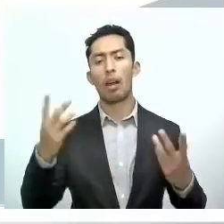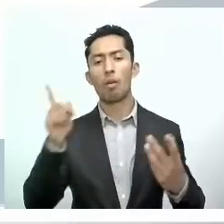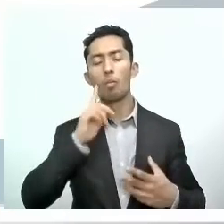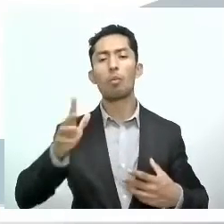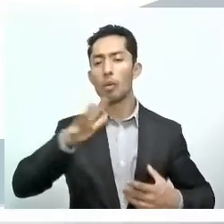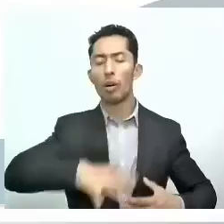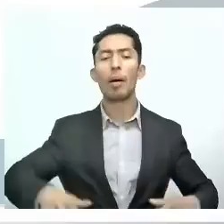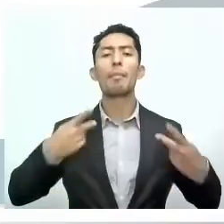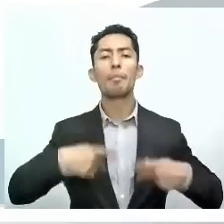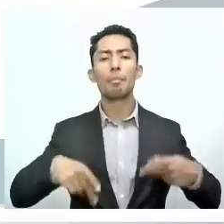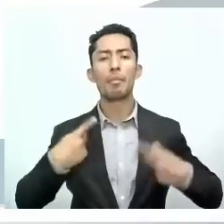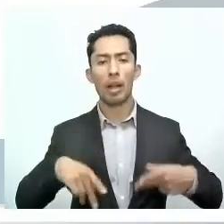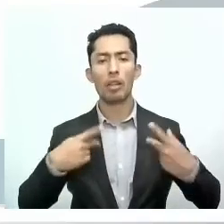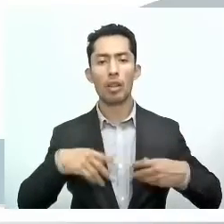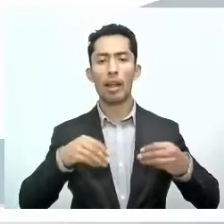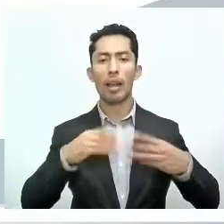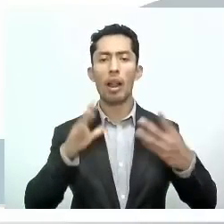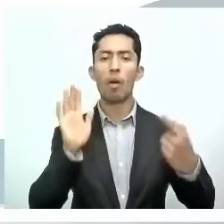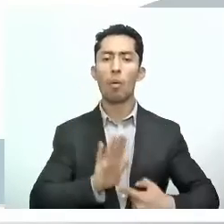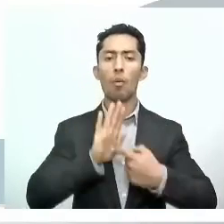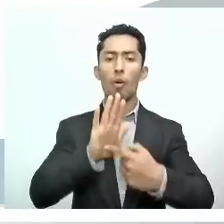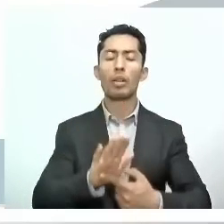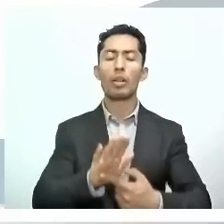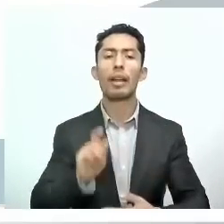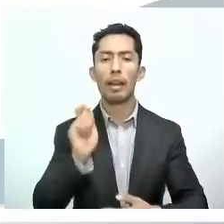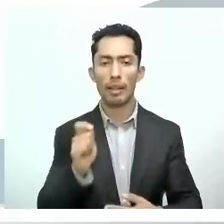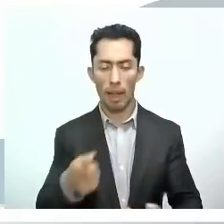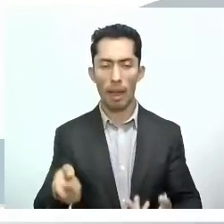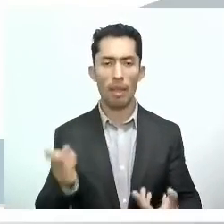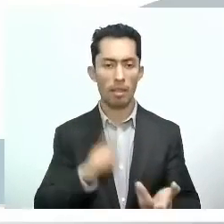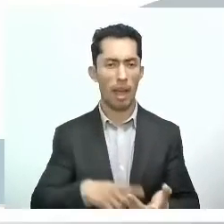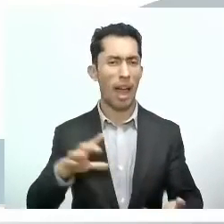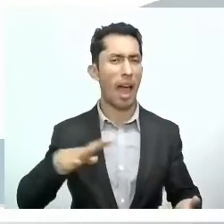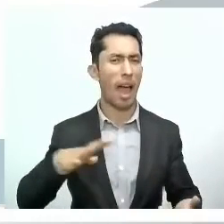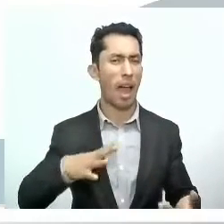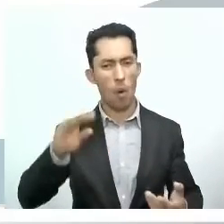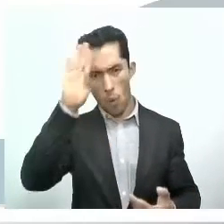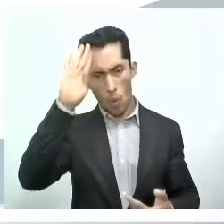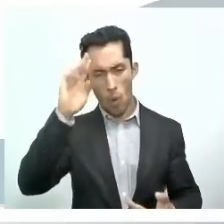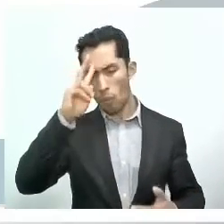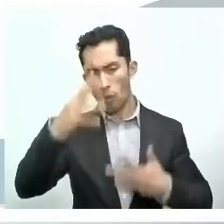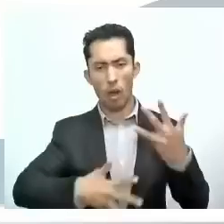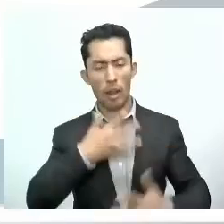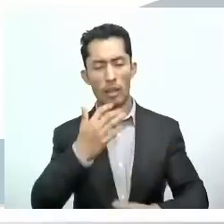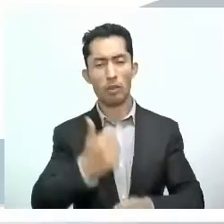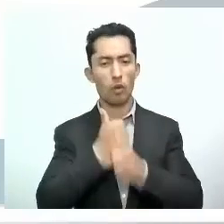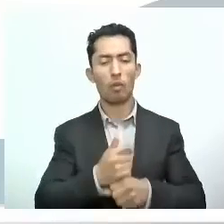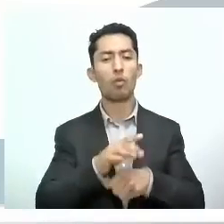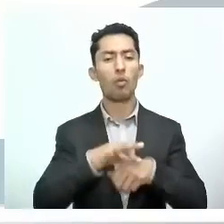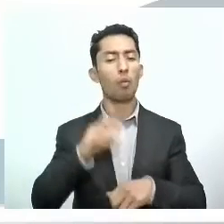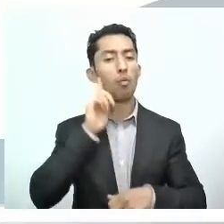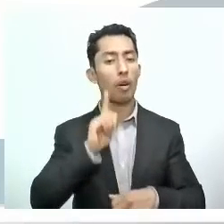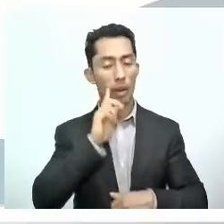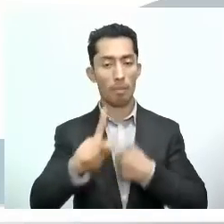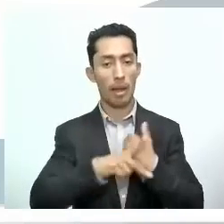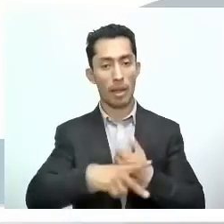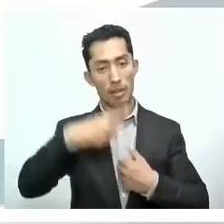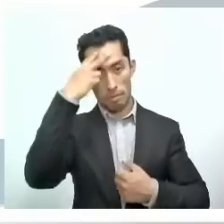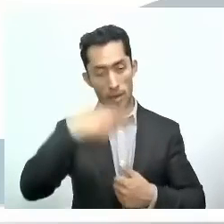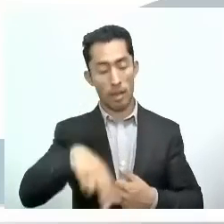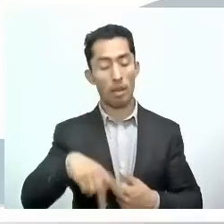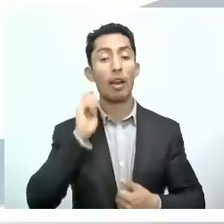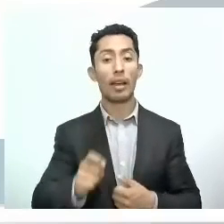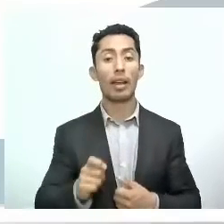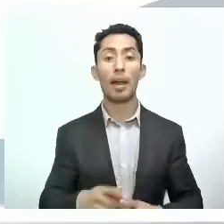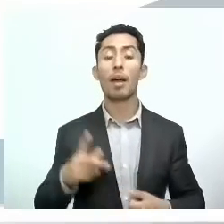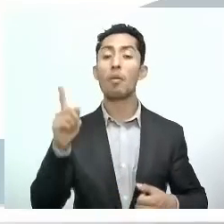se ve reflejada no solamente en los altos índices de violencia que vivimos las mujeres en México, en donde 7 de